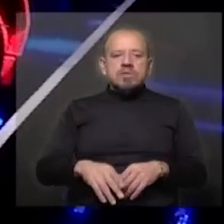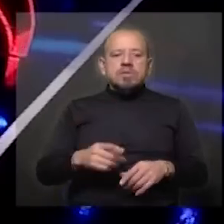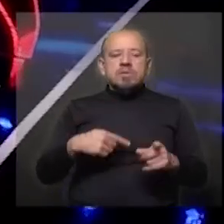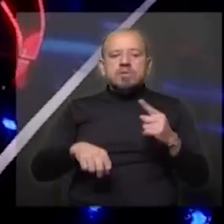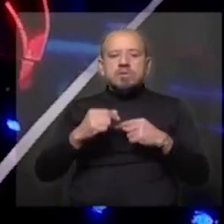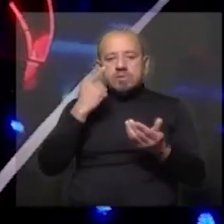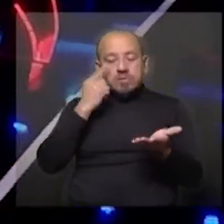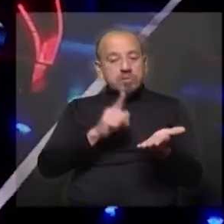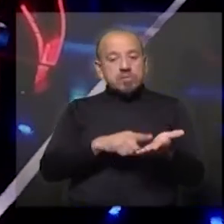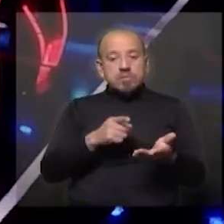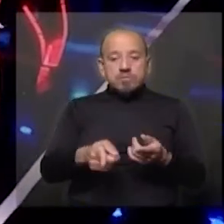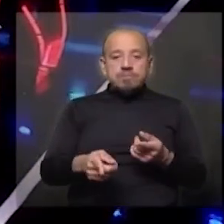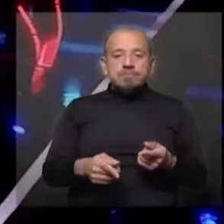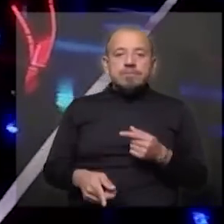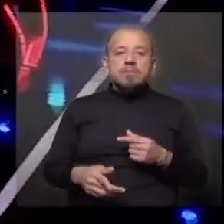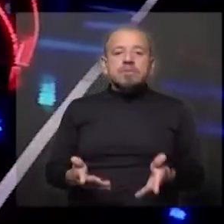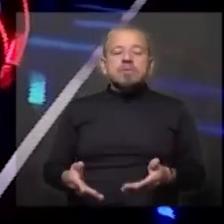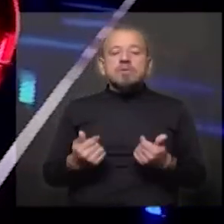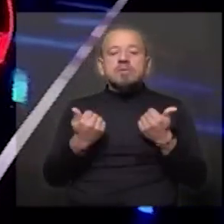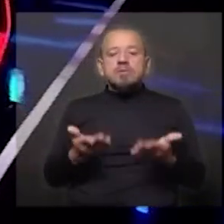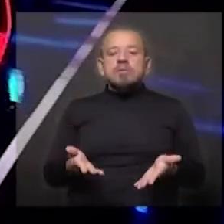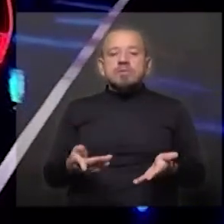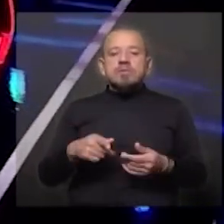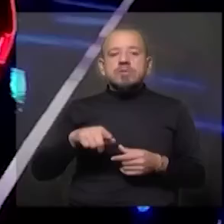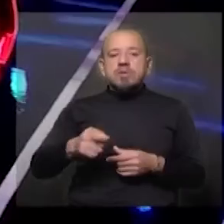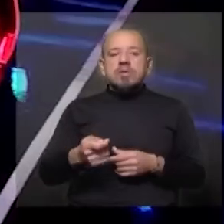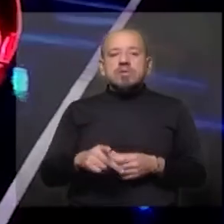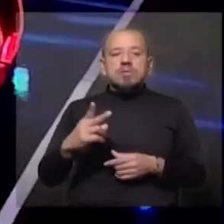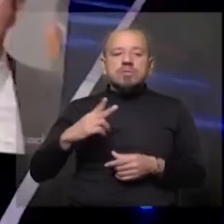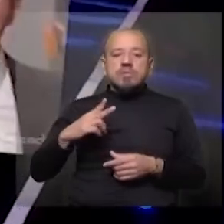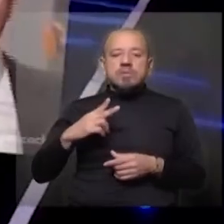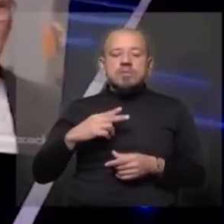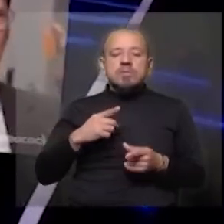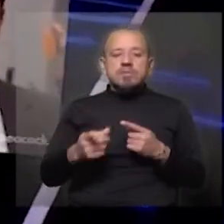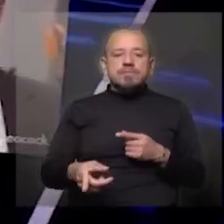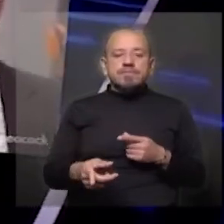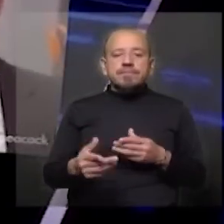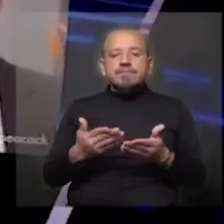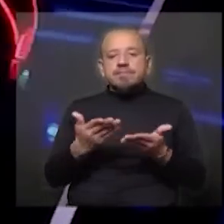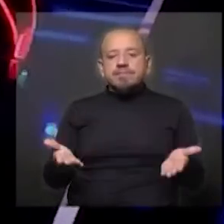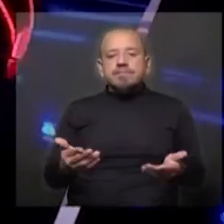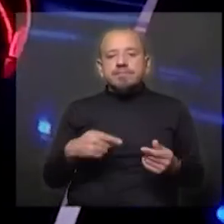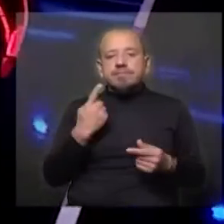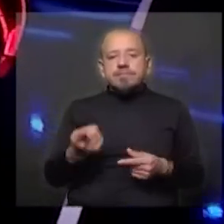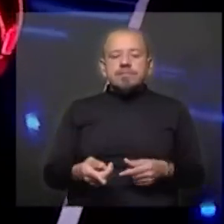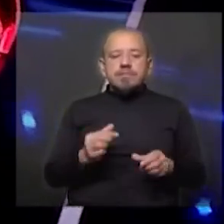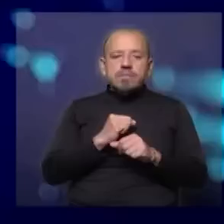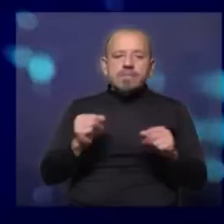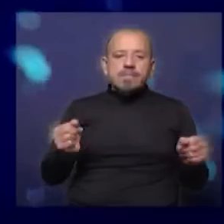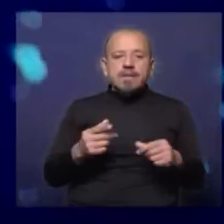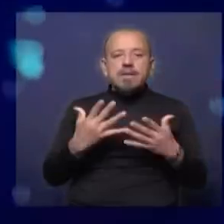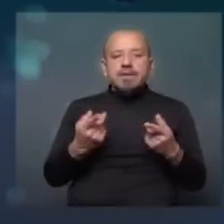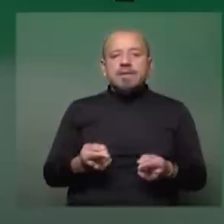observación es que con este proceso se benefició a los canales privados y se limitó la concurrencia de otros posibles